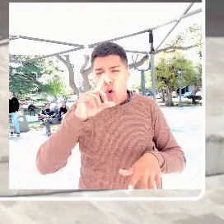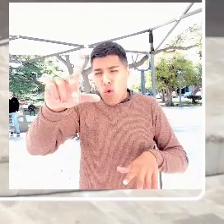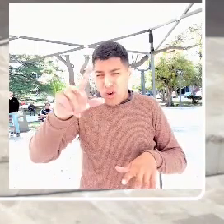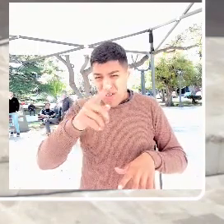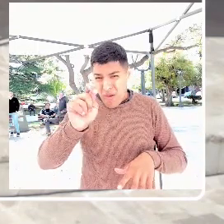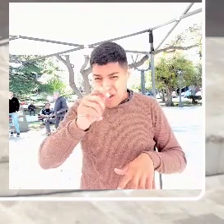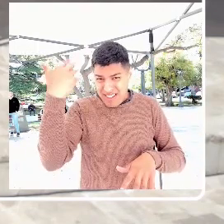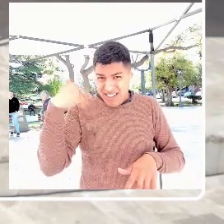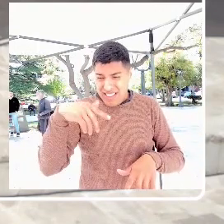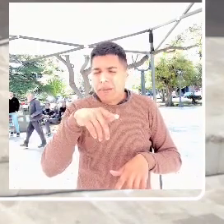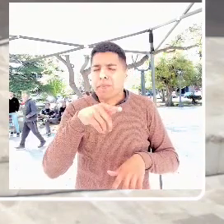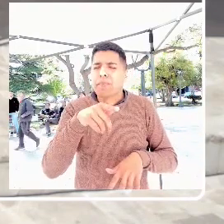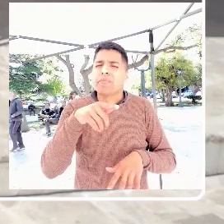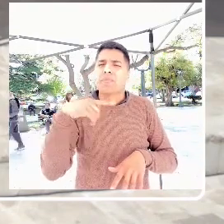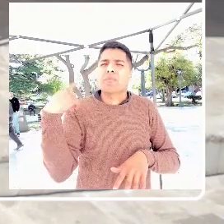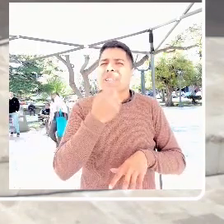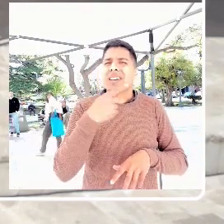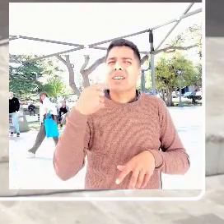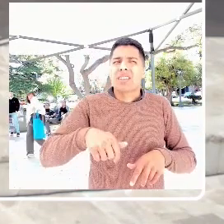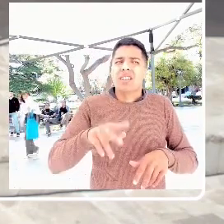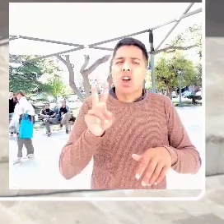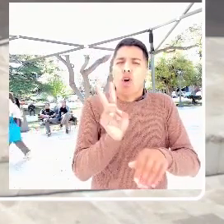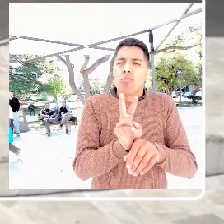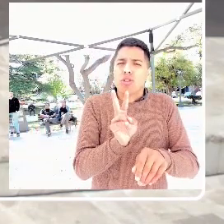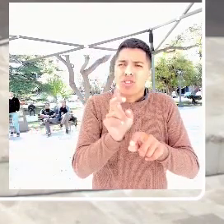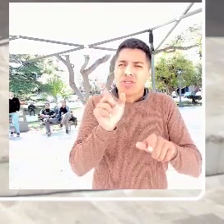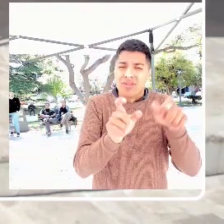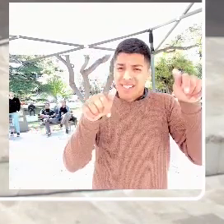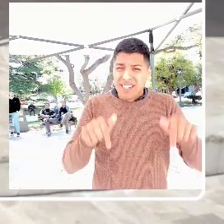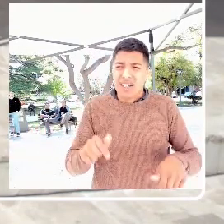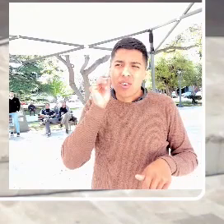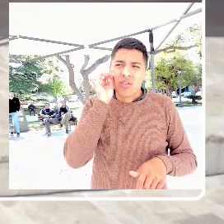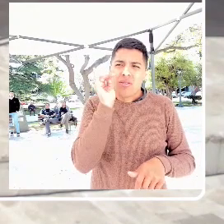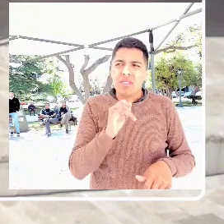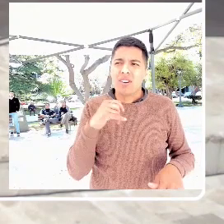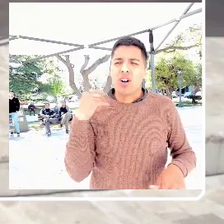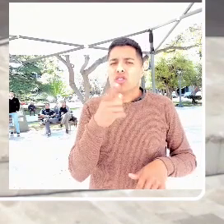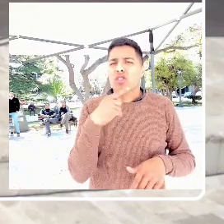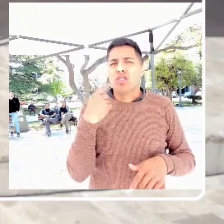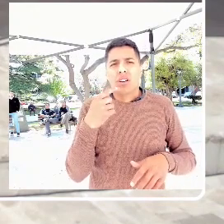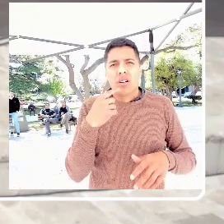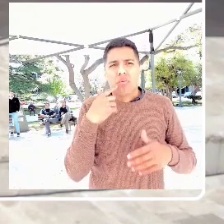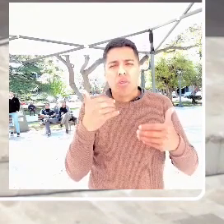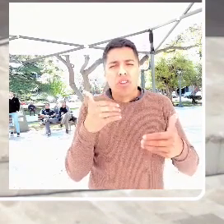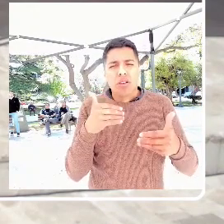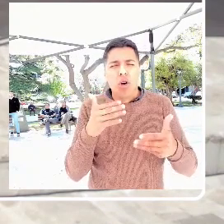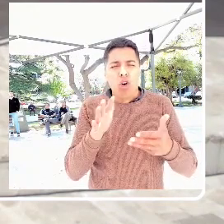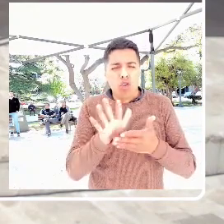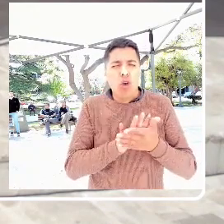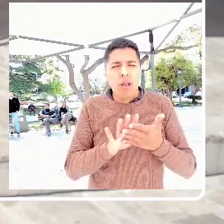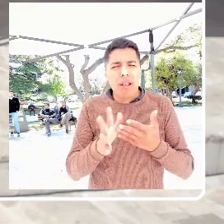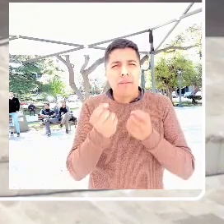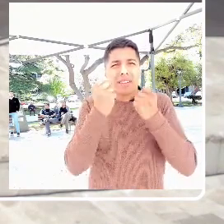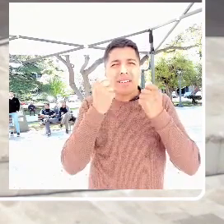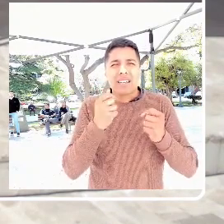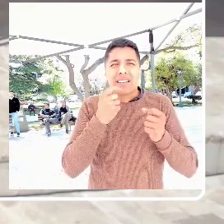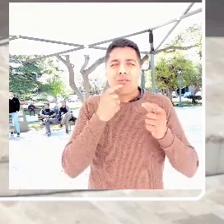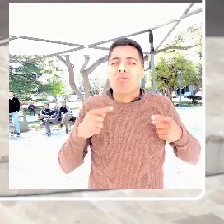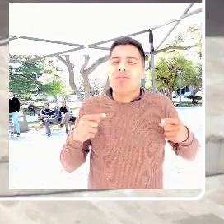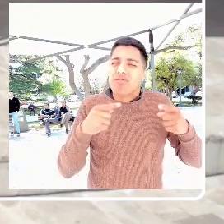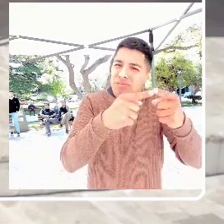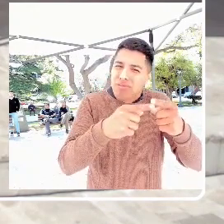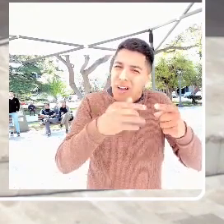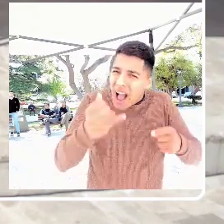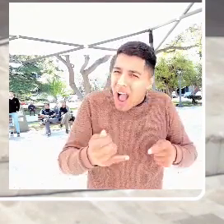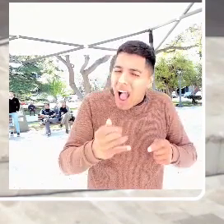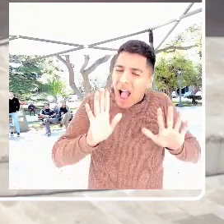manejamos los recursos junto con el, con Protección Civil de acá del departamento, y la verdad que nos salió muy bonito. Y le hice un desafío, no lo voy a decir a público porque capaz que